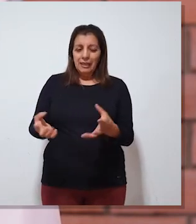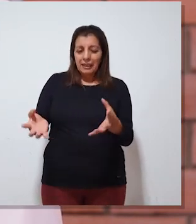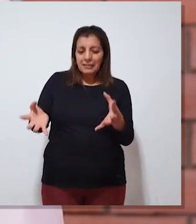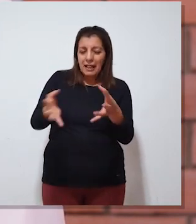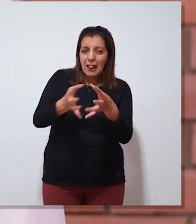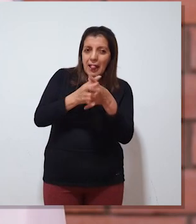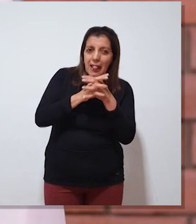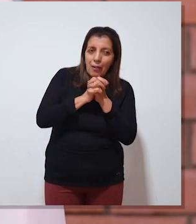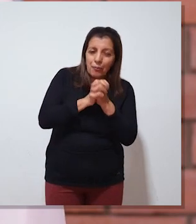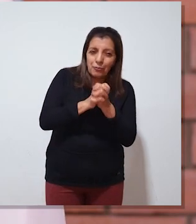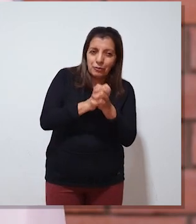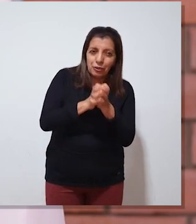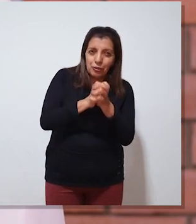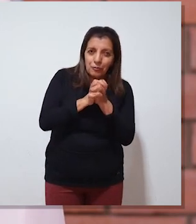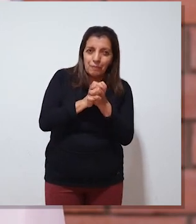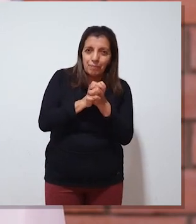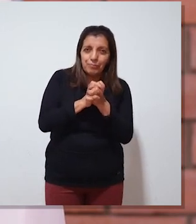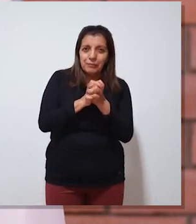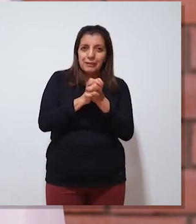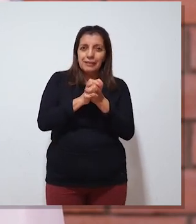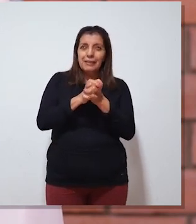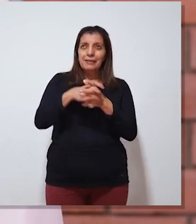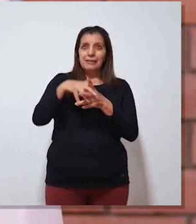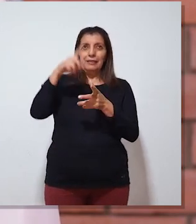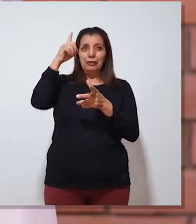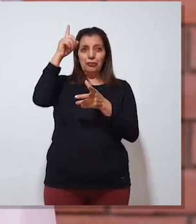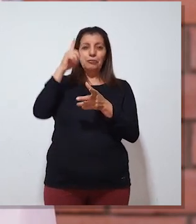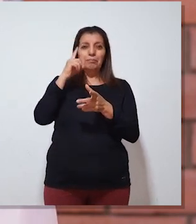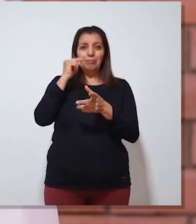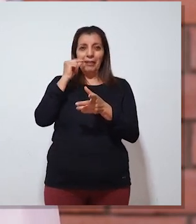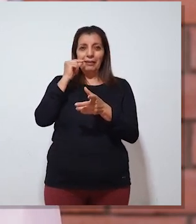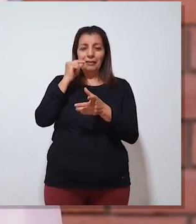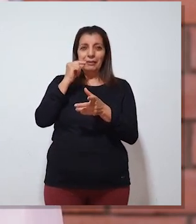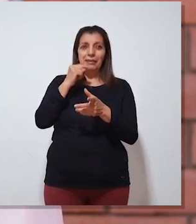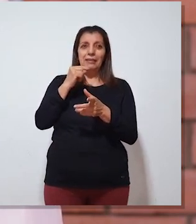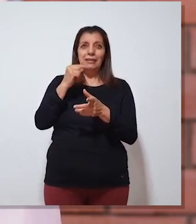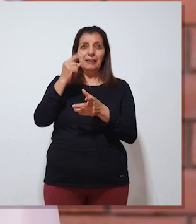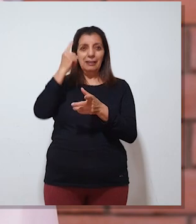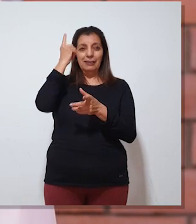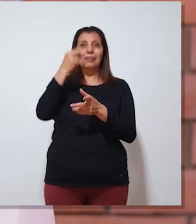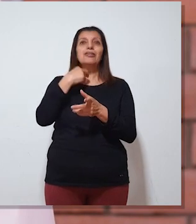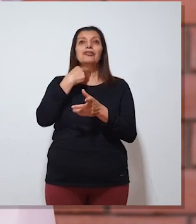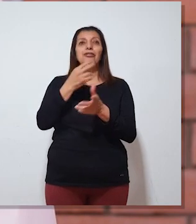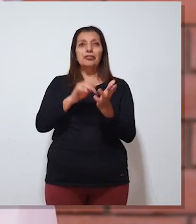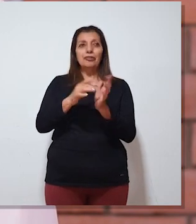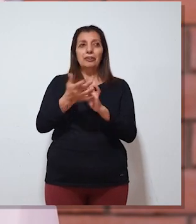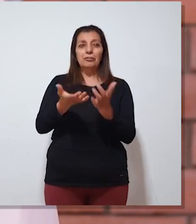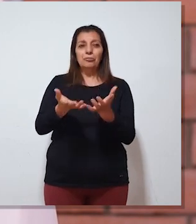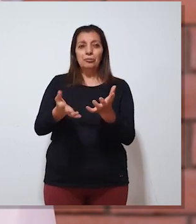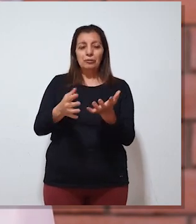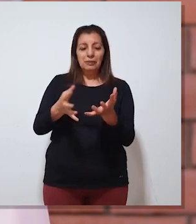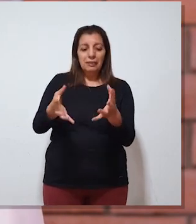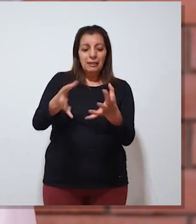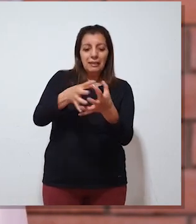con que el Padre nos amó, su propio Hijo, el que expresa con su entrega la alianza definitiva de